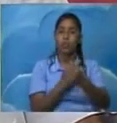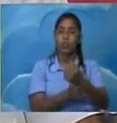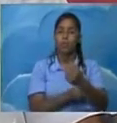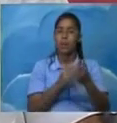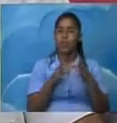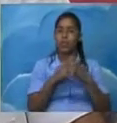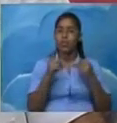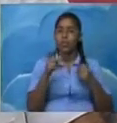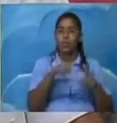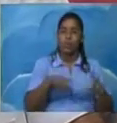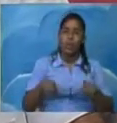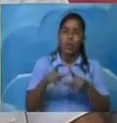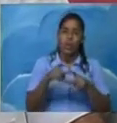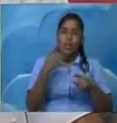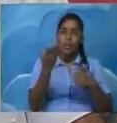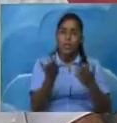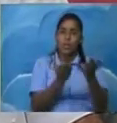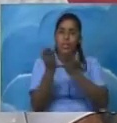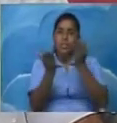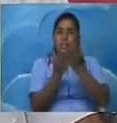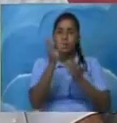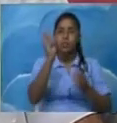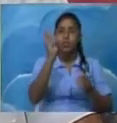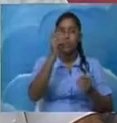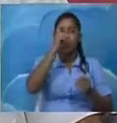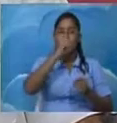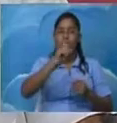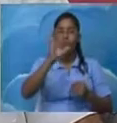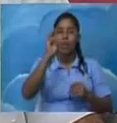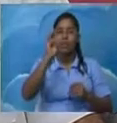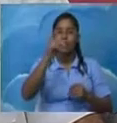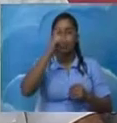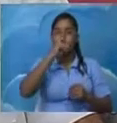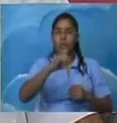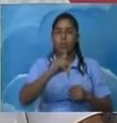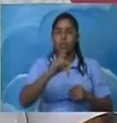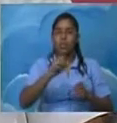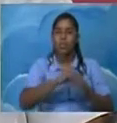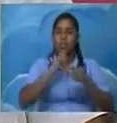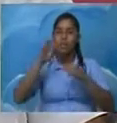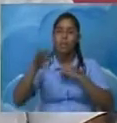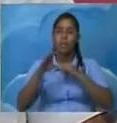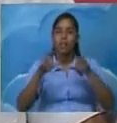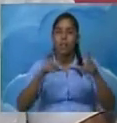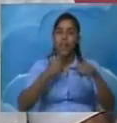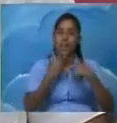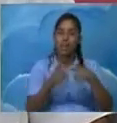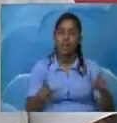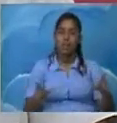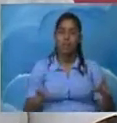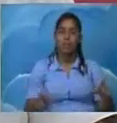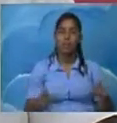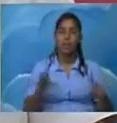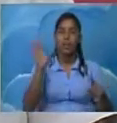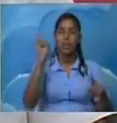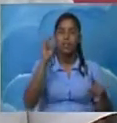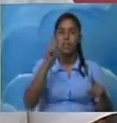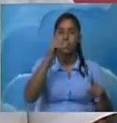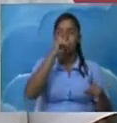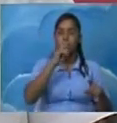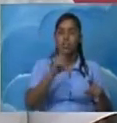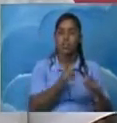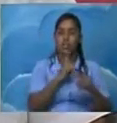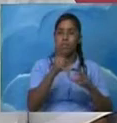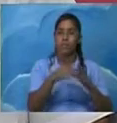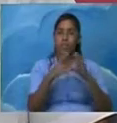o hebrea, y te hubiera servido 6 años, al séptimo año le despedirás libre. Al séptimo año debía